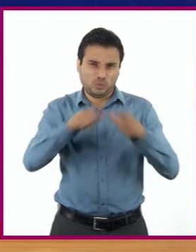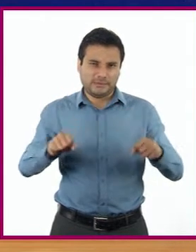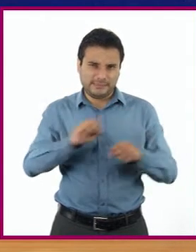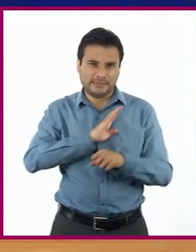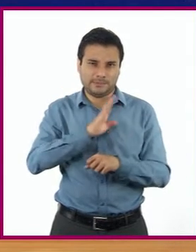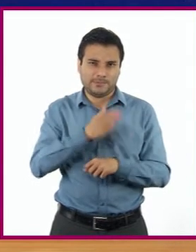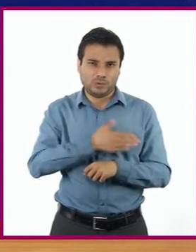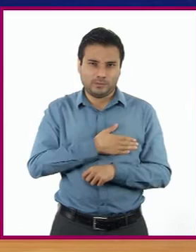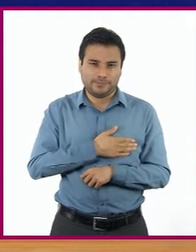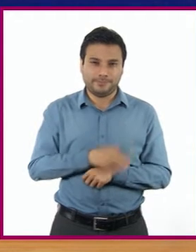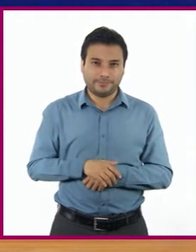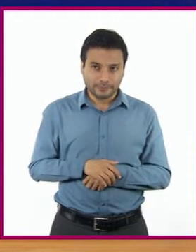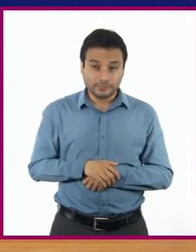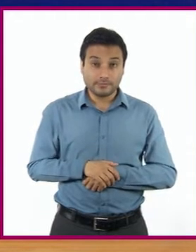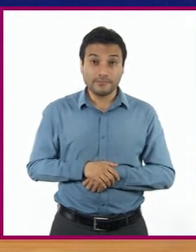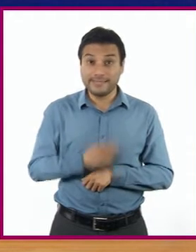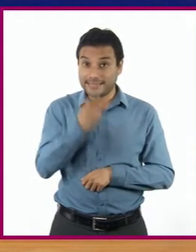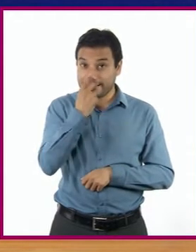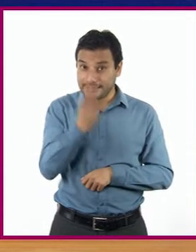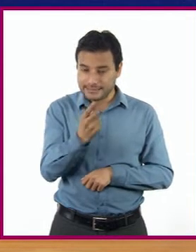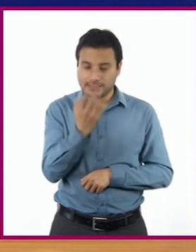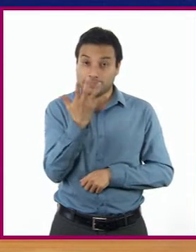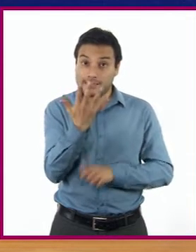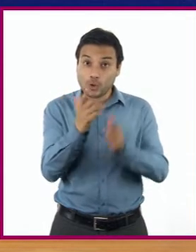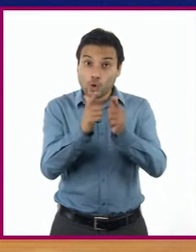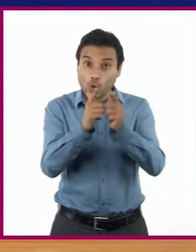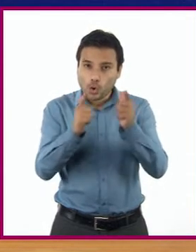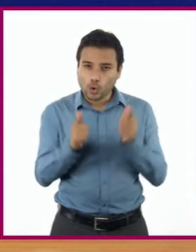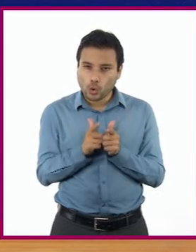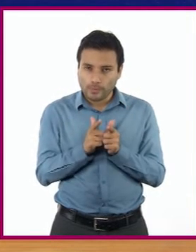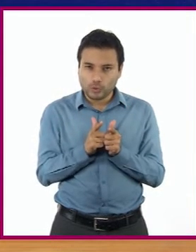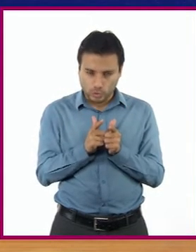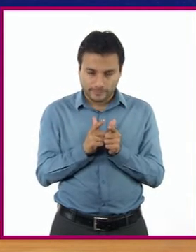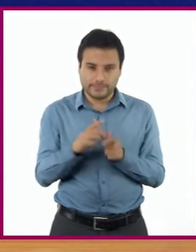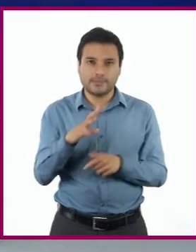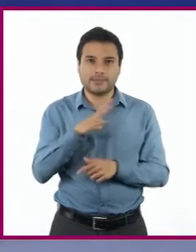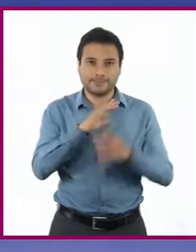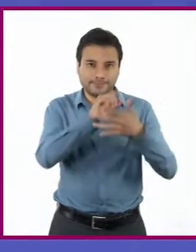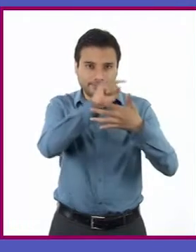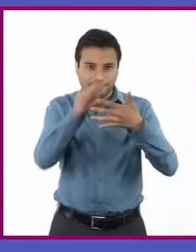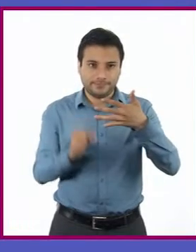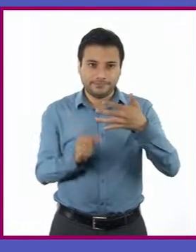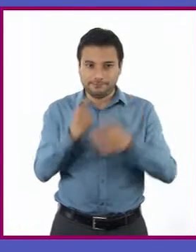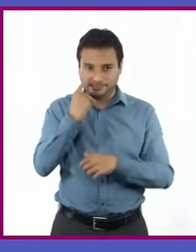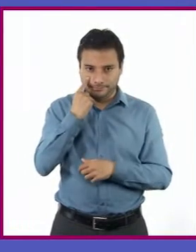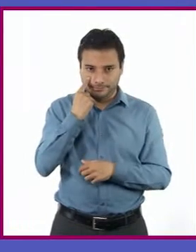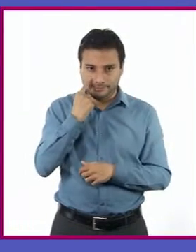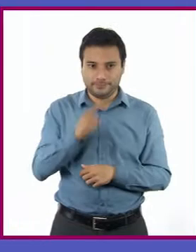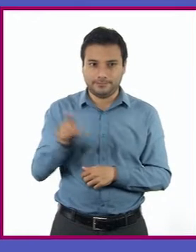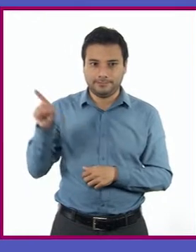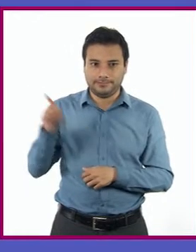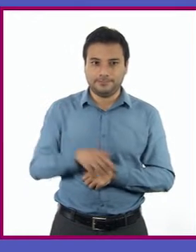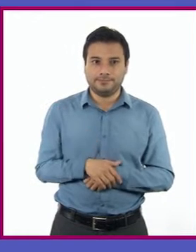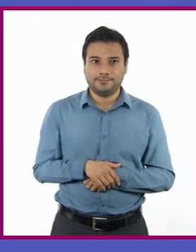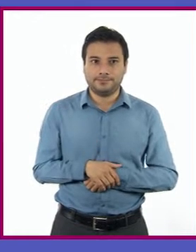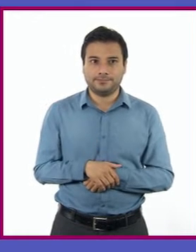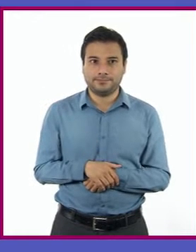Estos autores diferencian 5 grupos de marcadores discursivos, los cuales son: